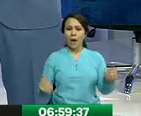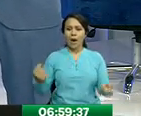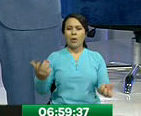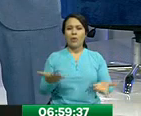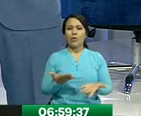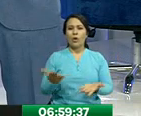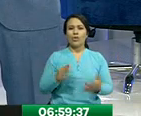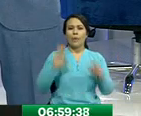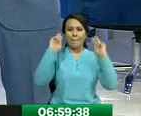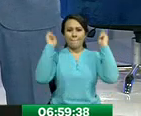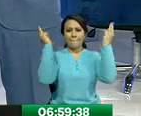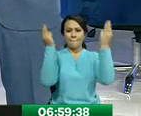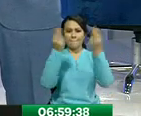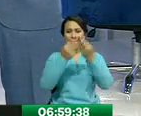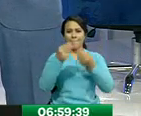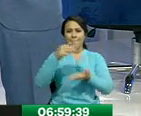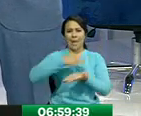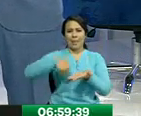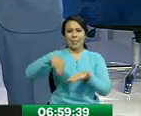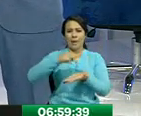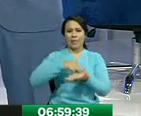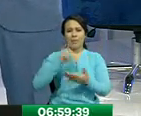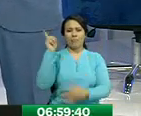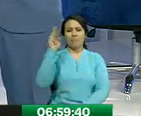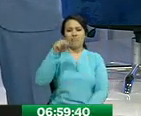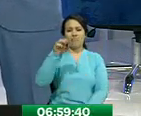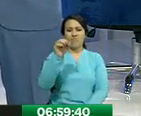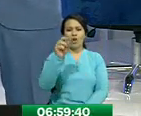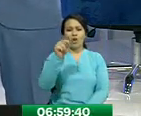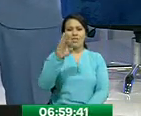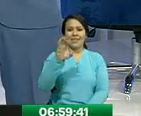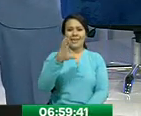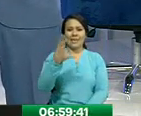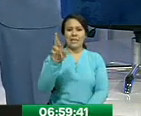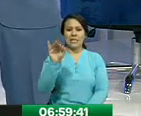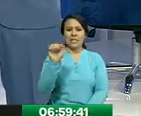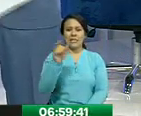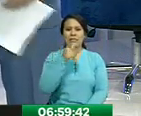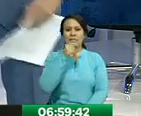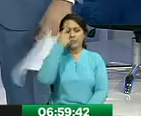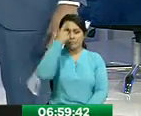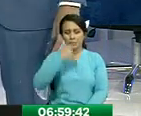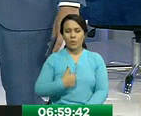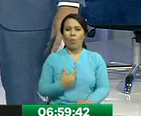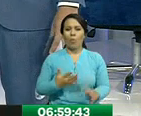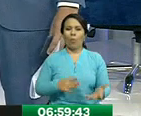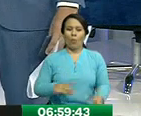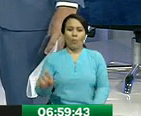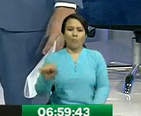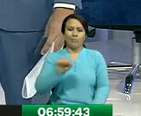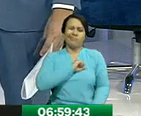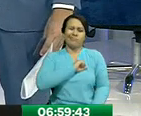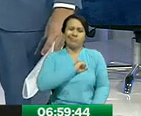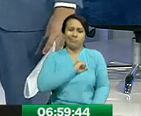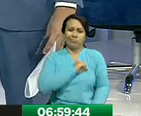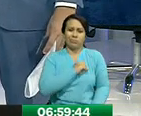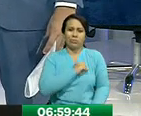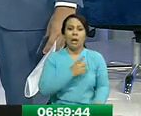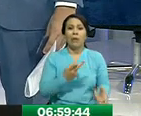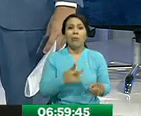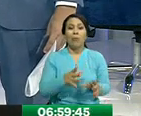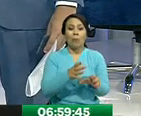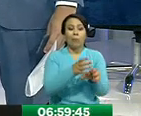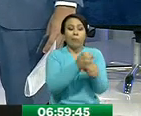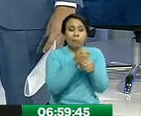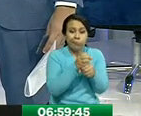Montecristi, provincia de Manabí. Déjenme contarles que la víctima fue hallada con una puñalada aquí en el pecho y